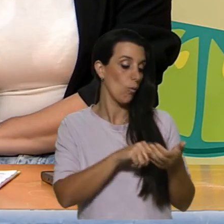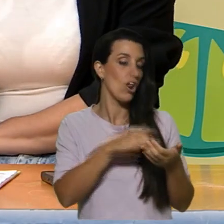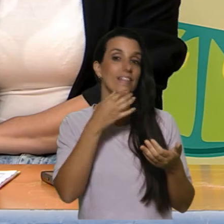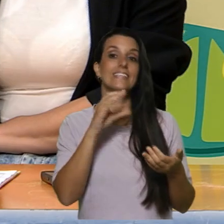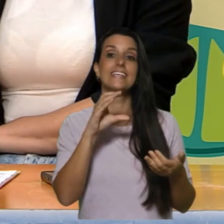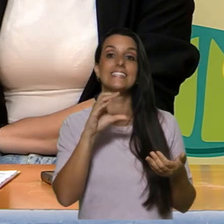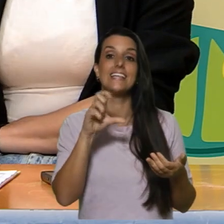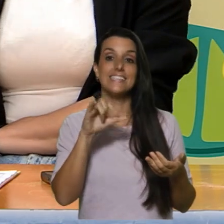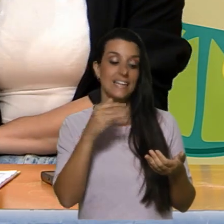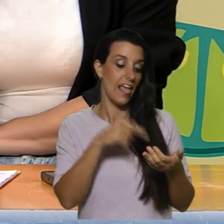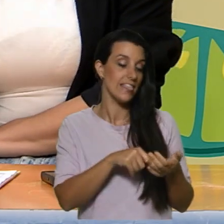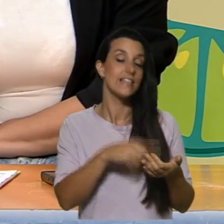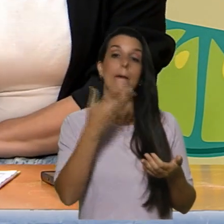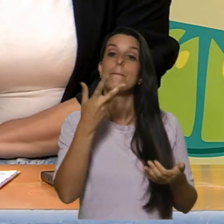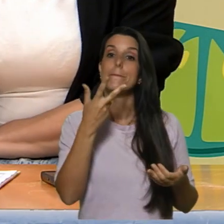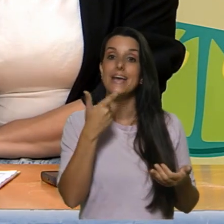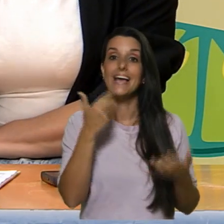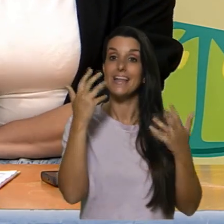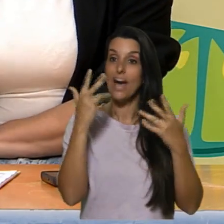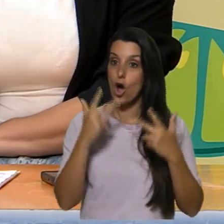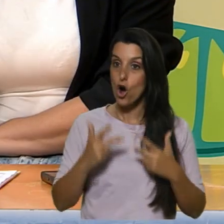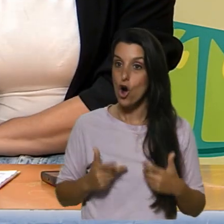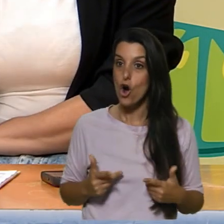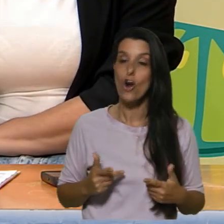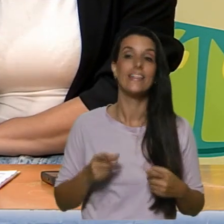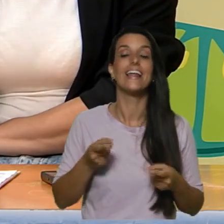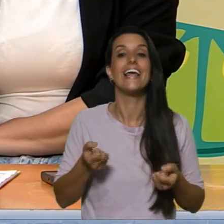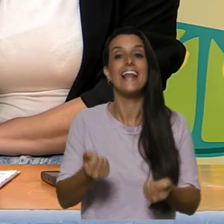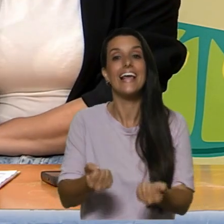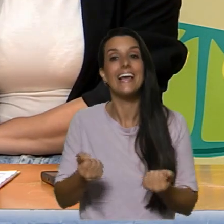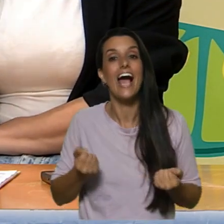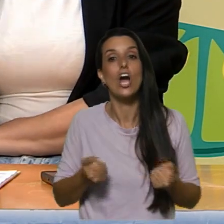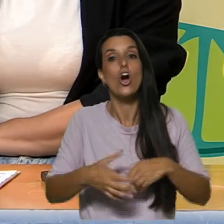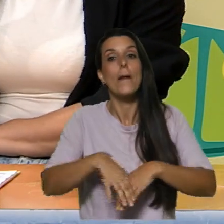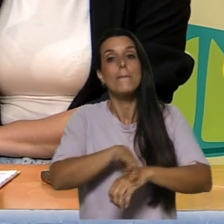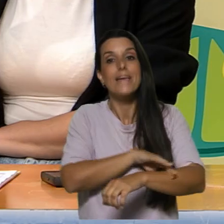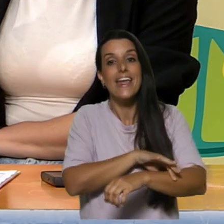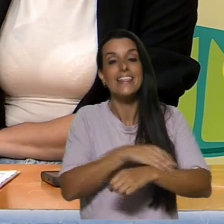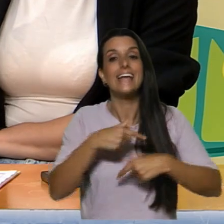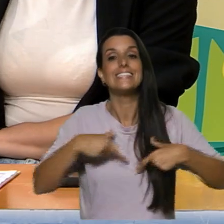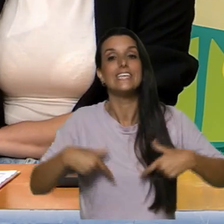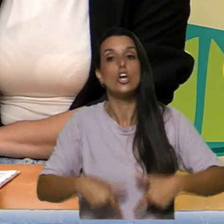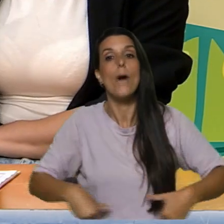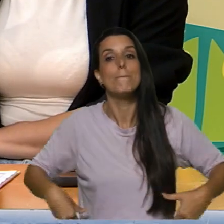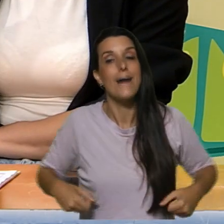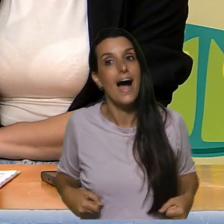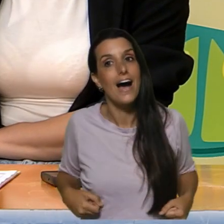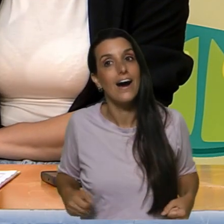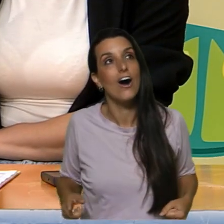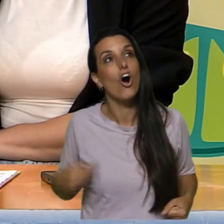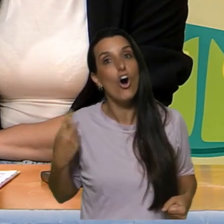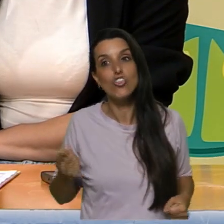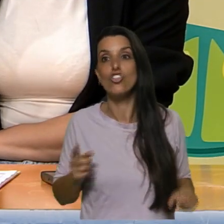Cecilia de Carmelo. A ver. Me encanta el orden en el cajón de medias y ropa interior. Ese es otro